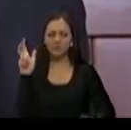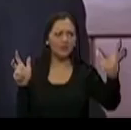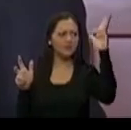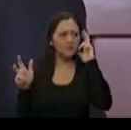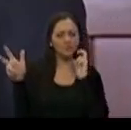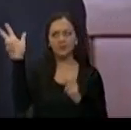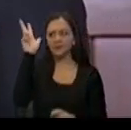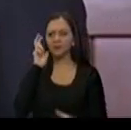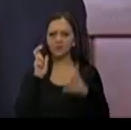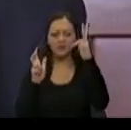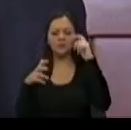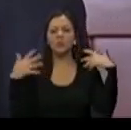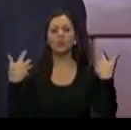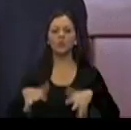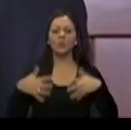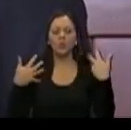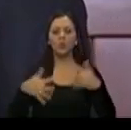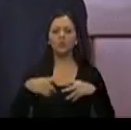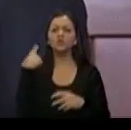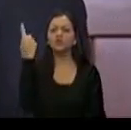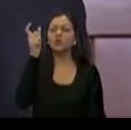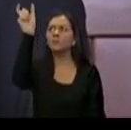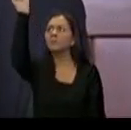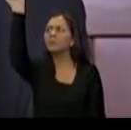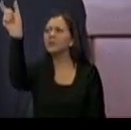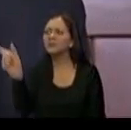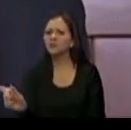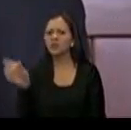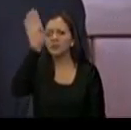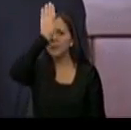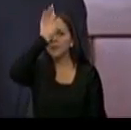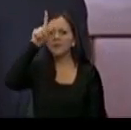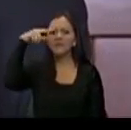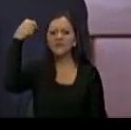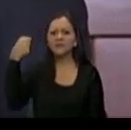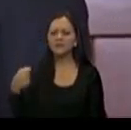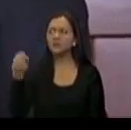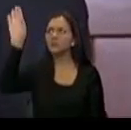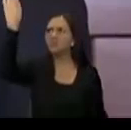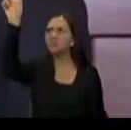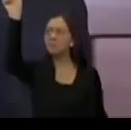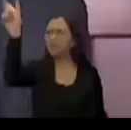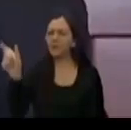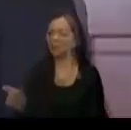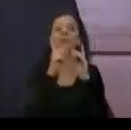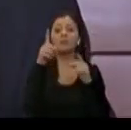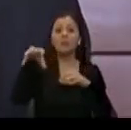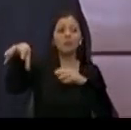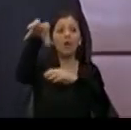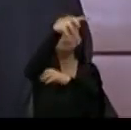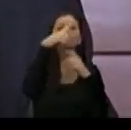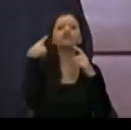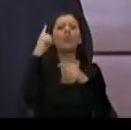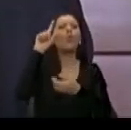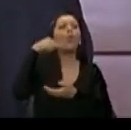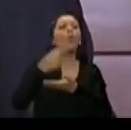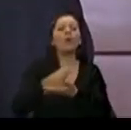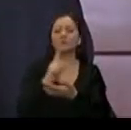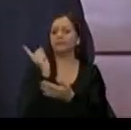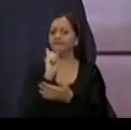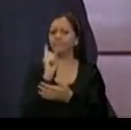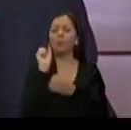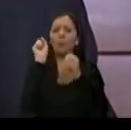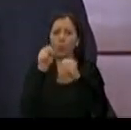porque la figura del Papa, la sola presencia del Papa en Ecuador, ya nos transformaría. En esta